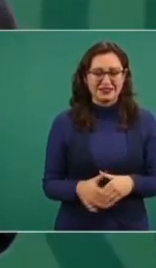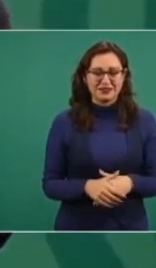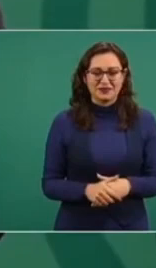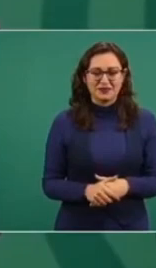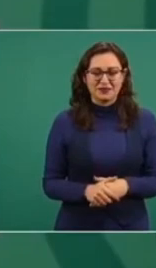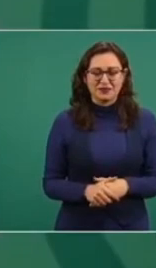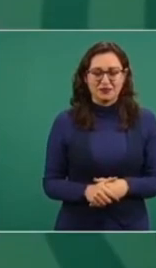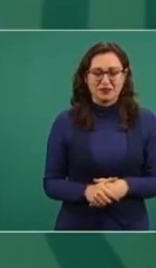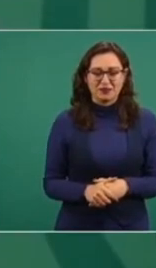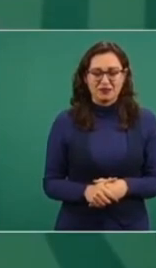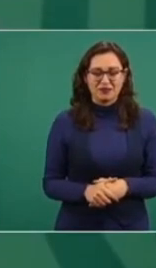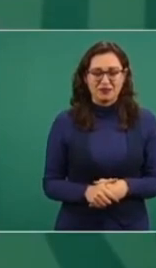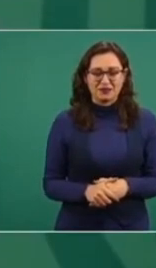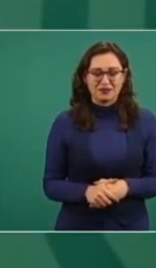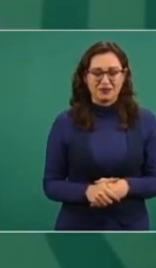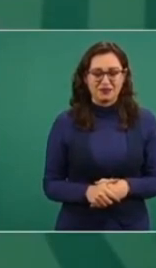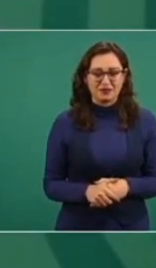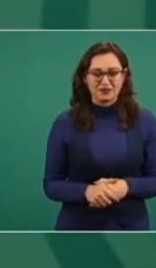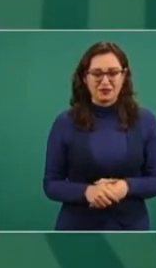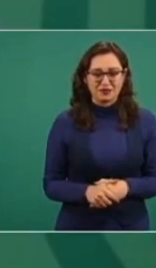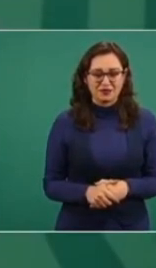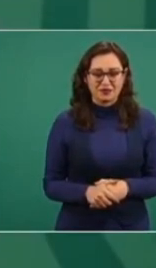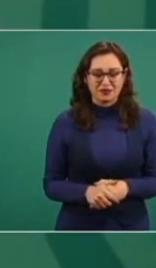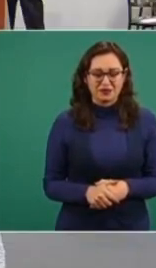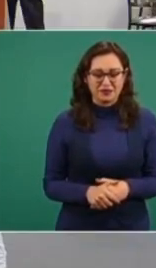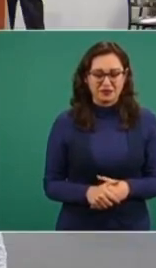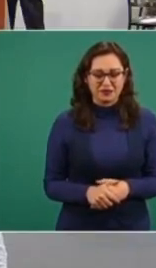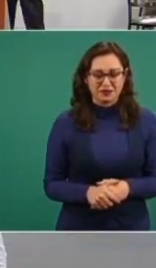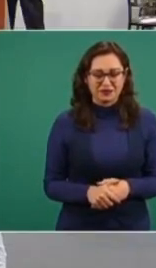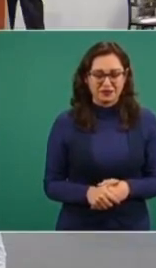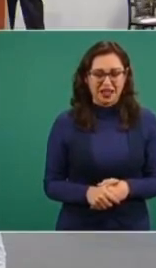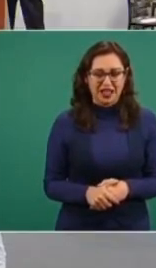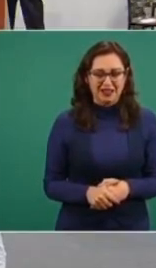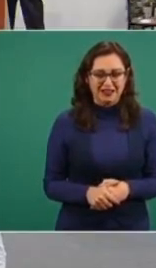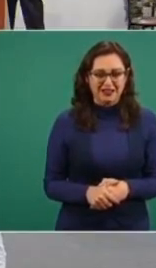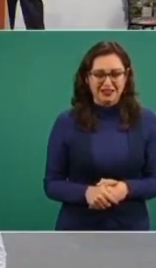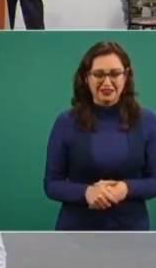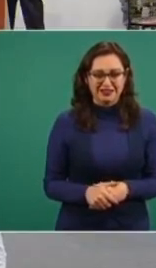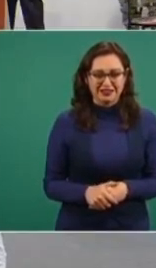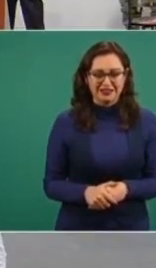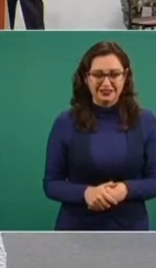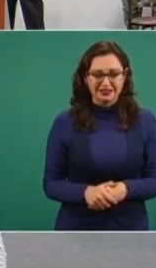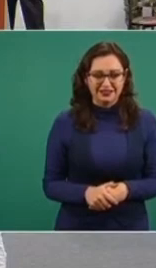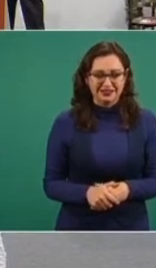Porque, de verdad, cualquier tipo de equipo